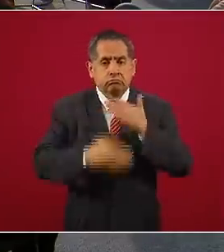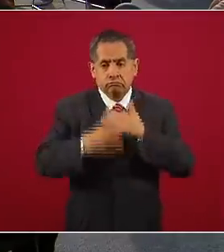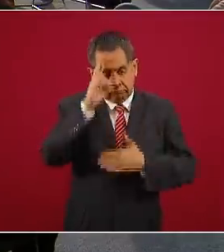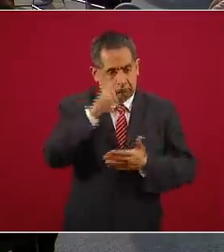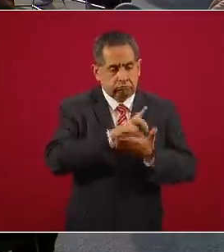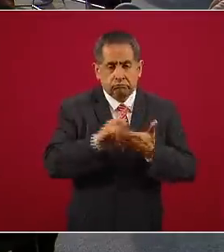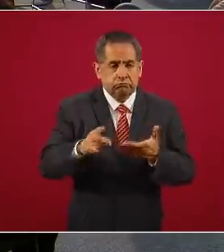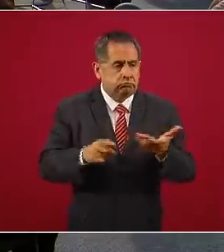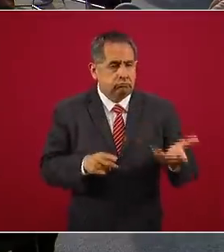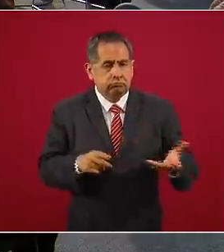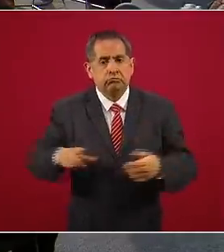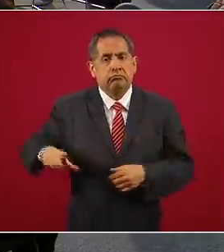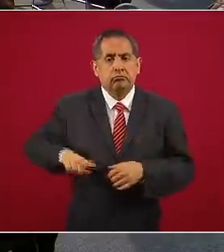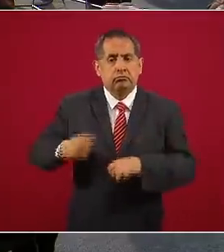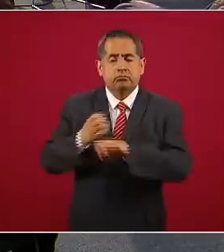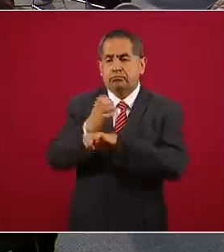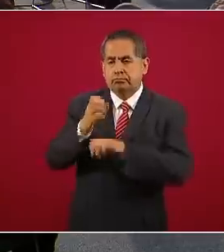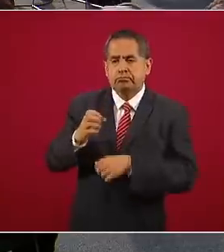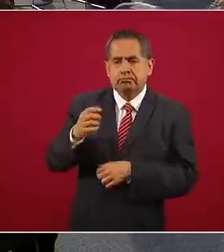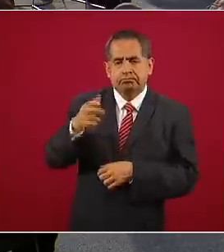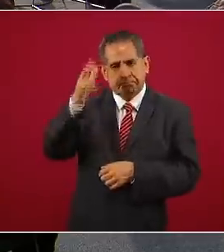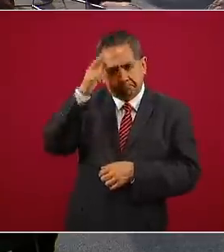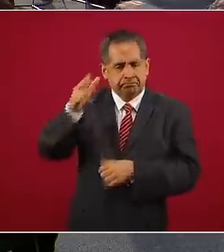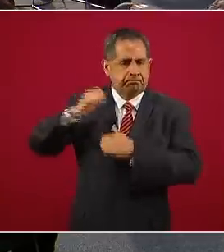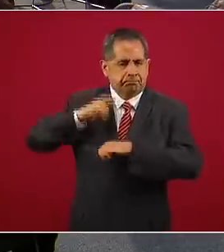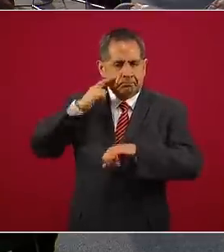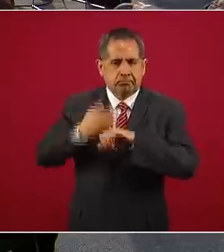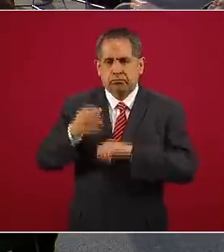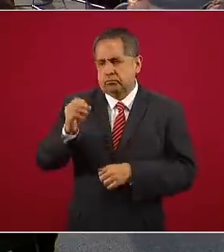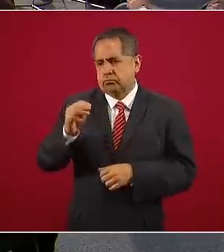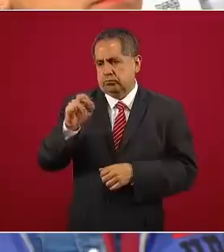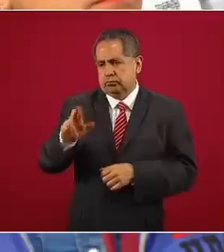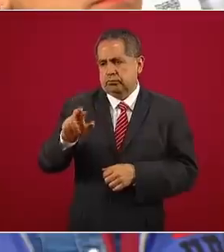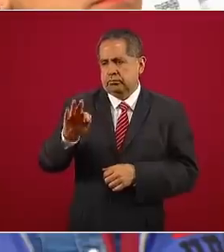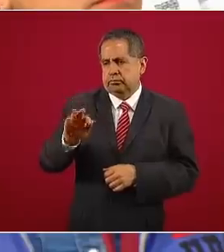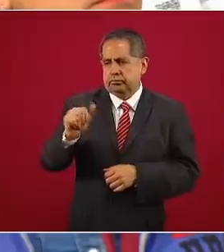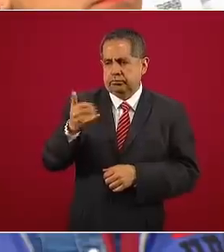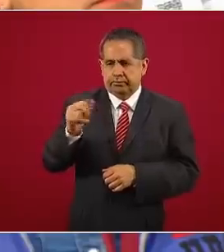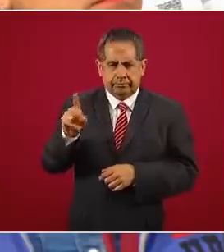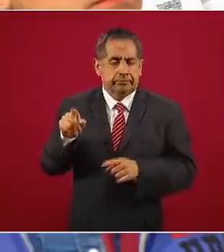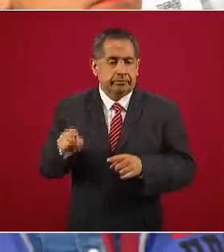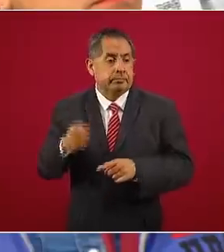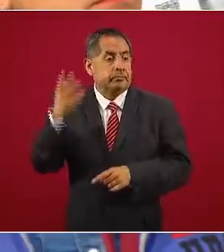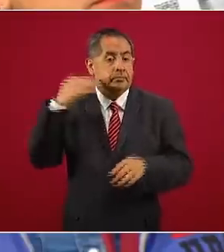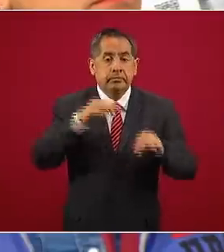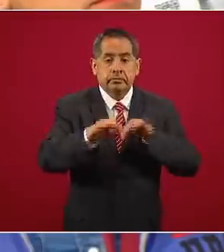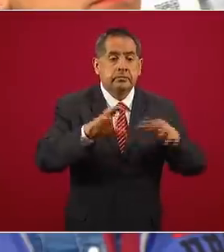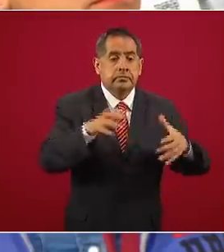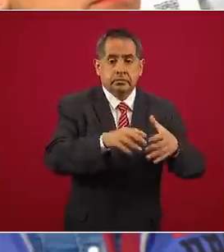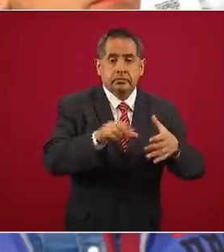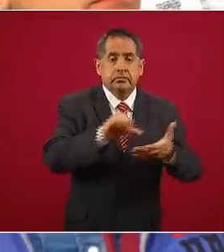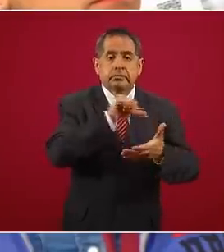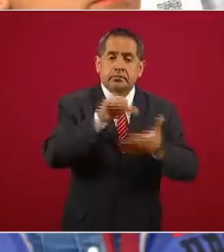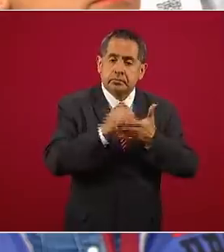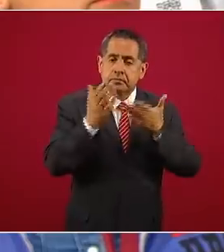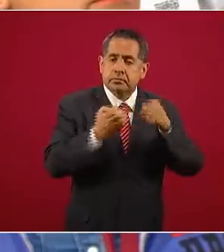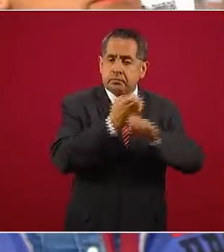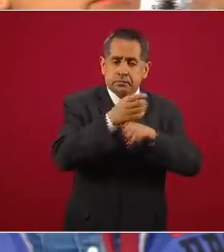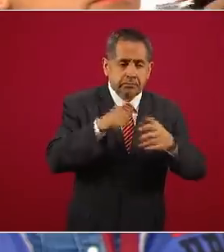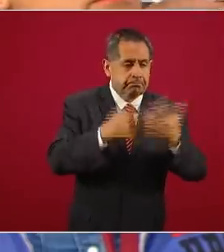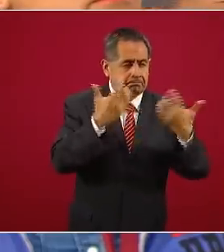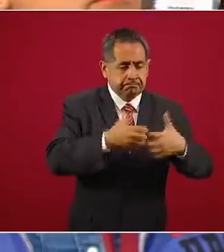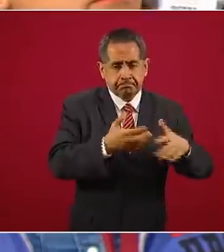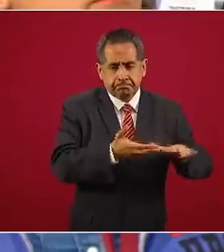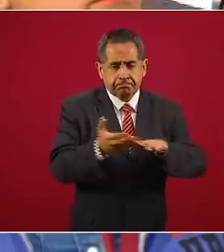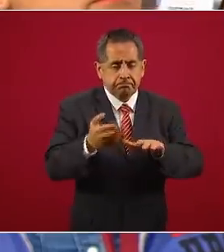laborales por el gobierno del estado y de algo que encabeza omar fayad ya que ellos trabajaron en el centro estatal de maquinaria para el